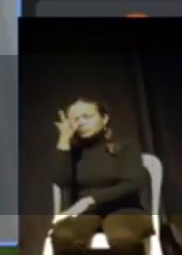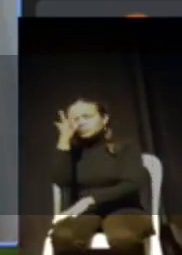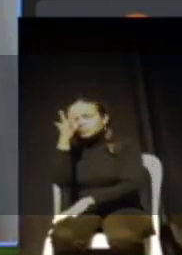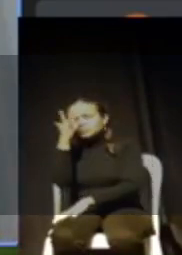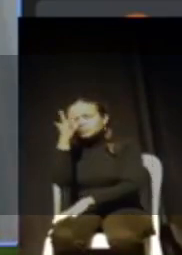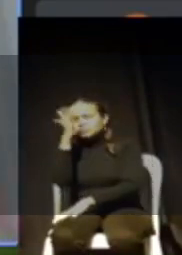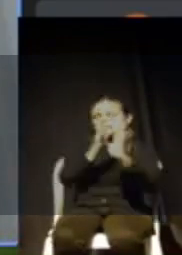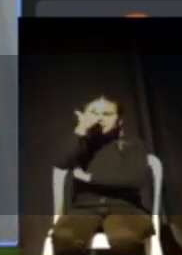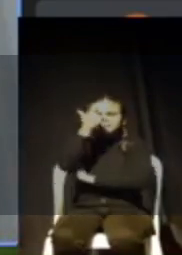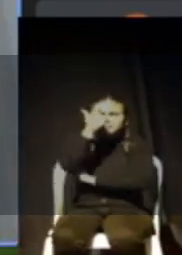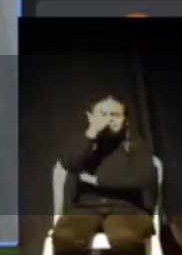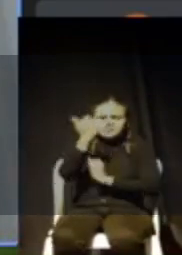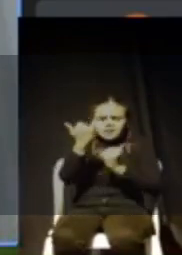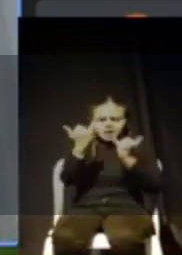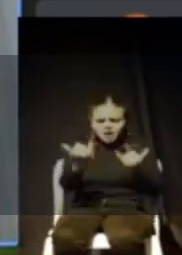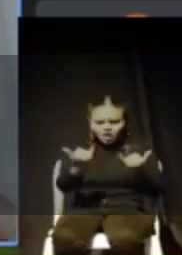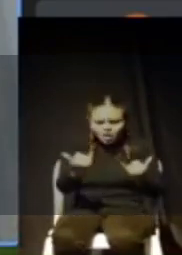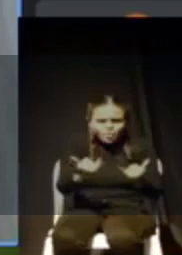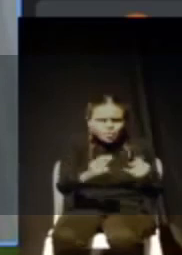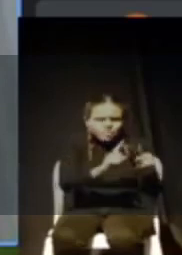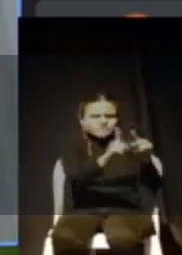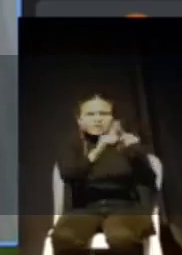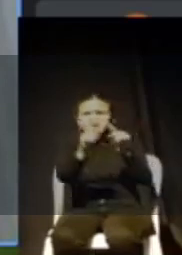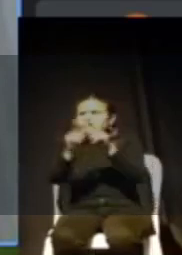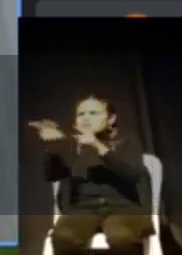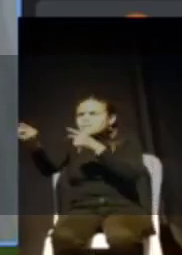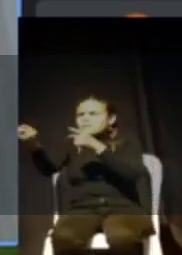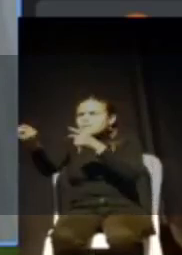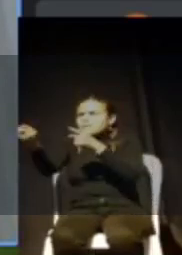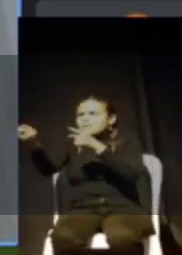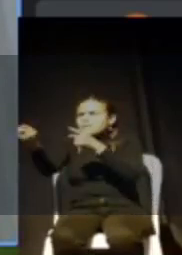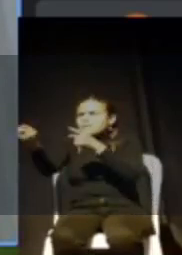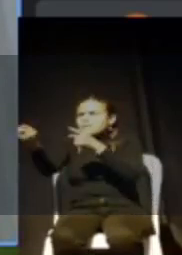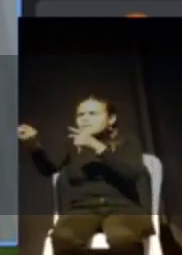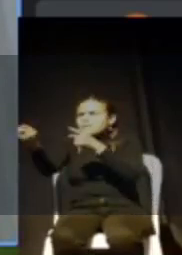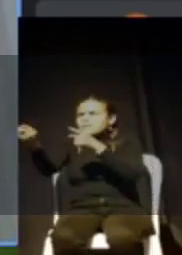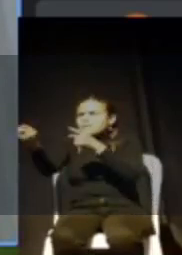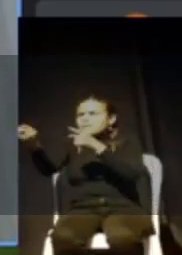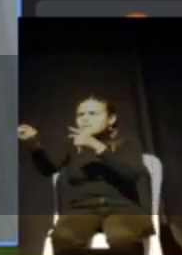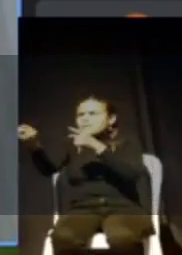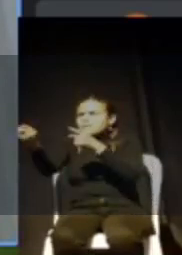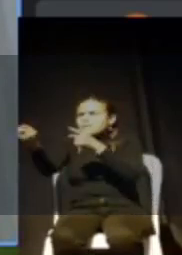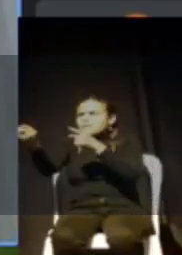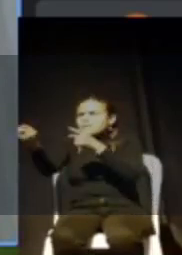marco de posibilidades que nos ofrece la educación